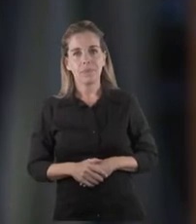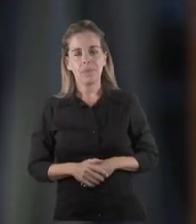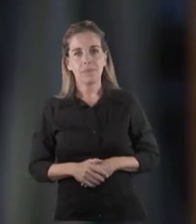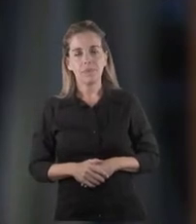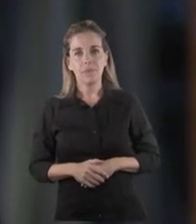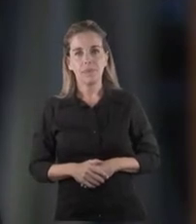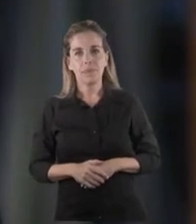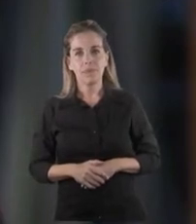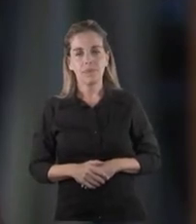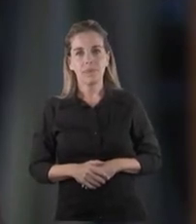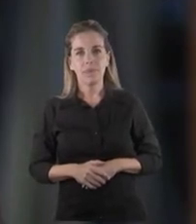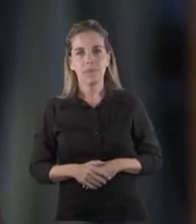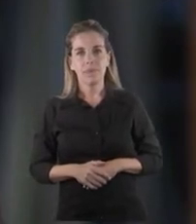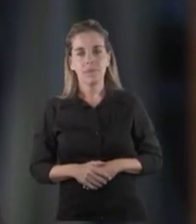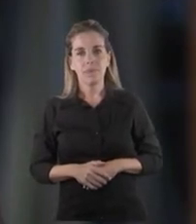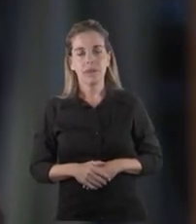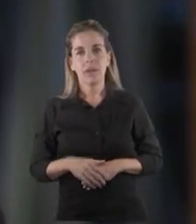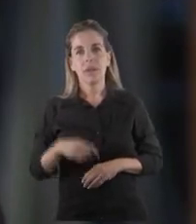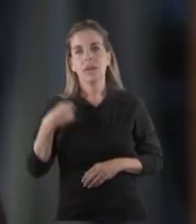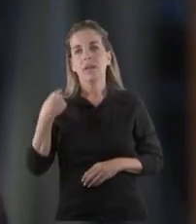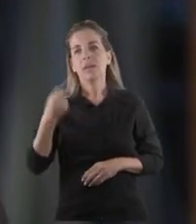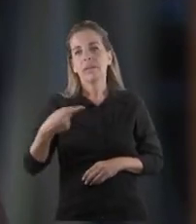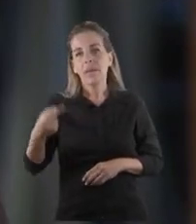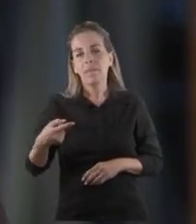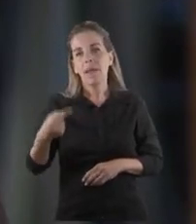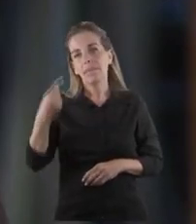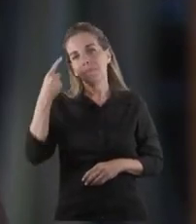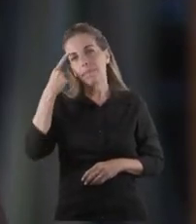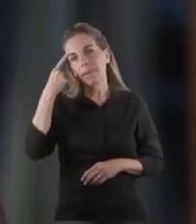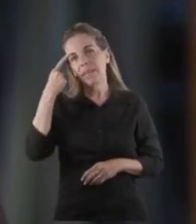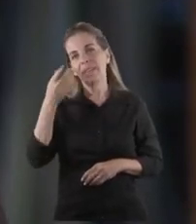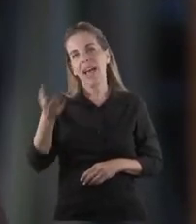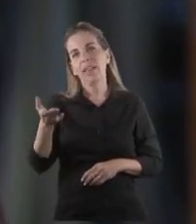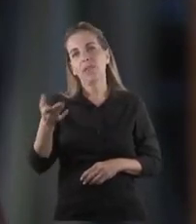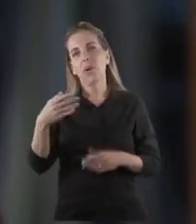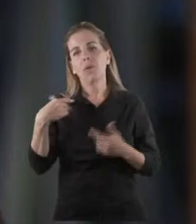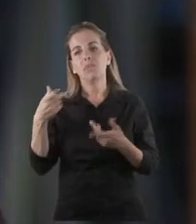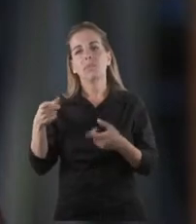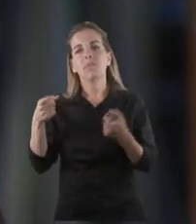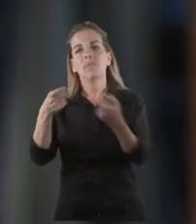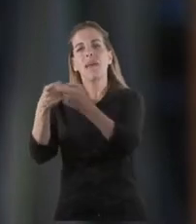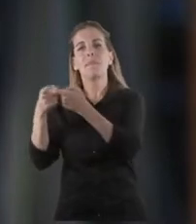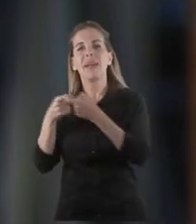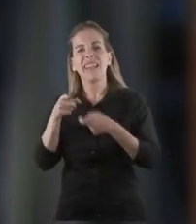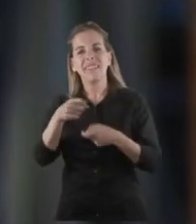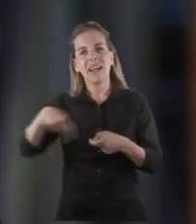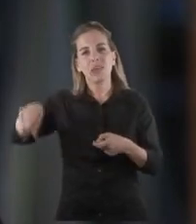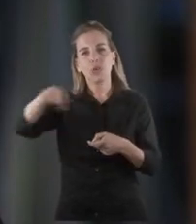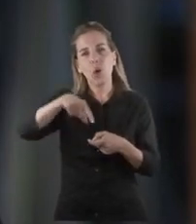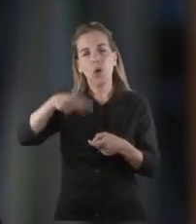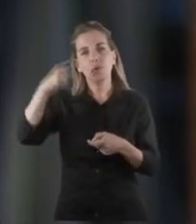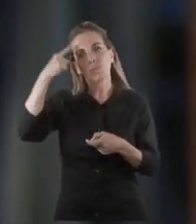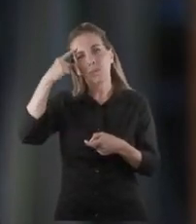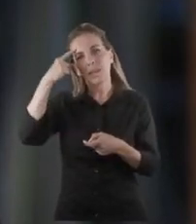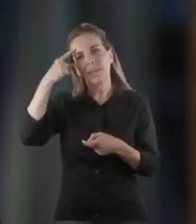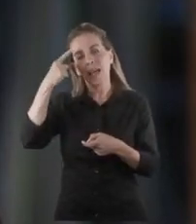Siempre buscando desde el lado empresarial buscar nuevos